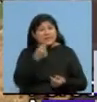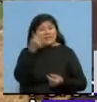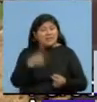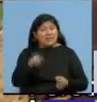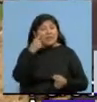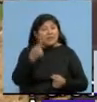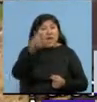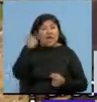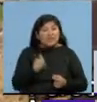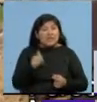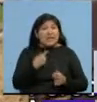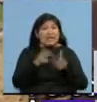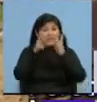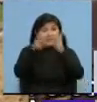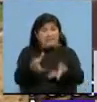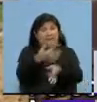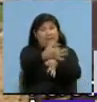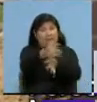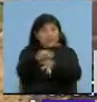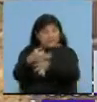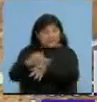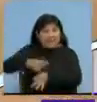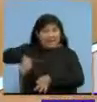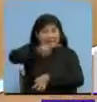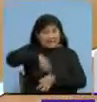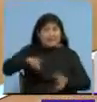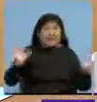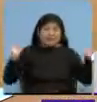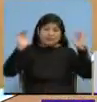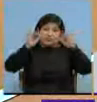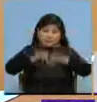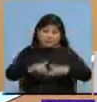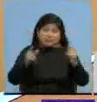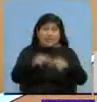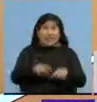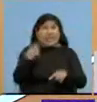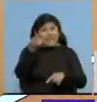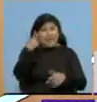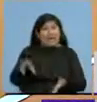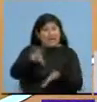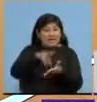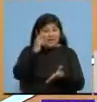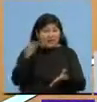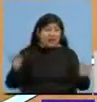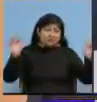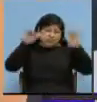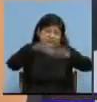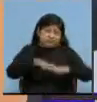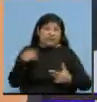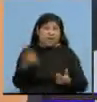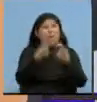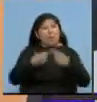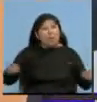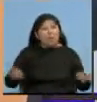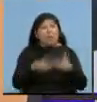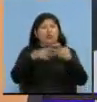ayer, que terminó siendo una gran juntada de vida ayer en la Plaza Belgrano, con música,